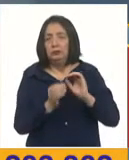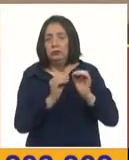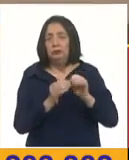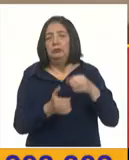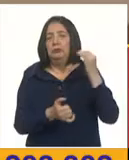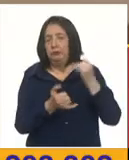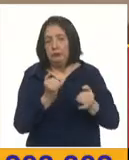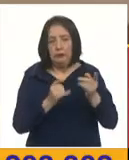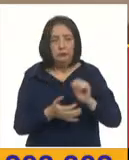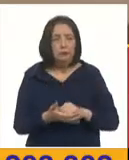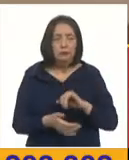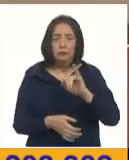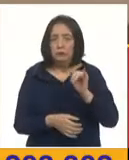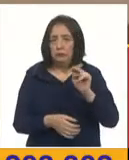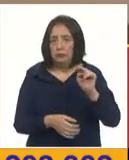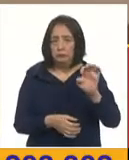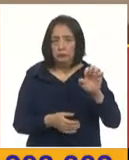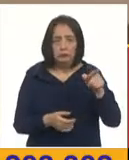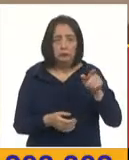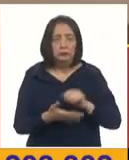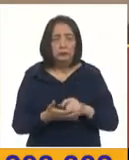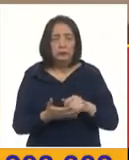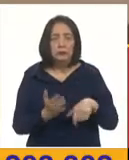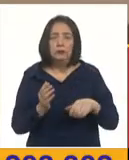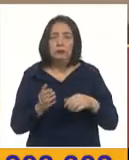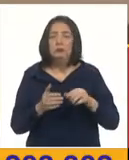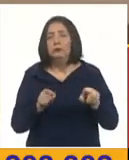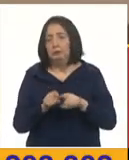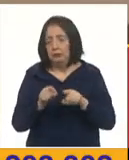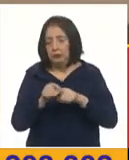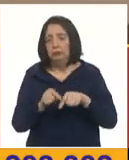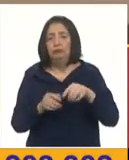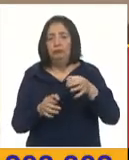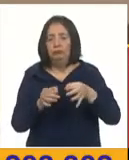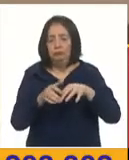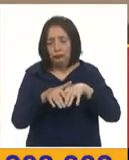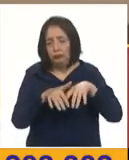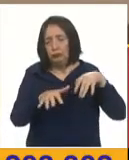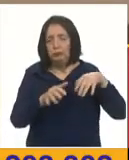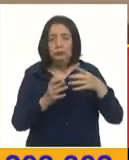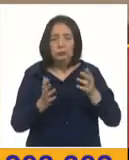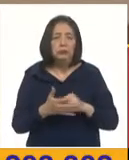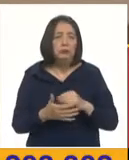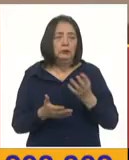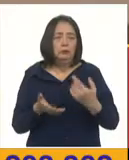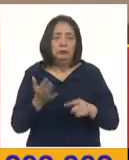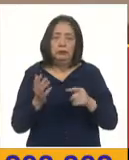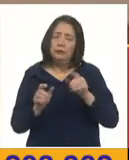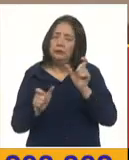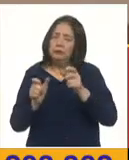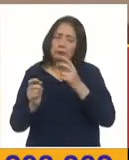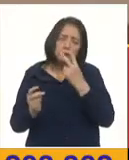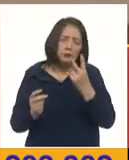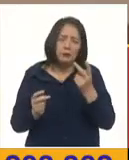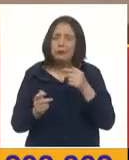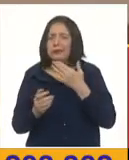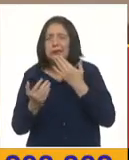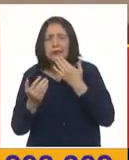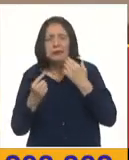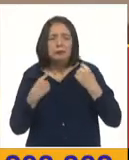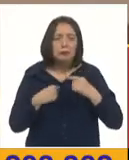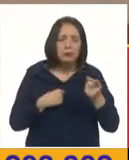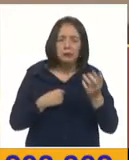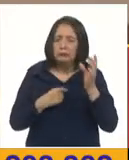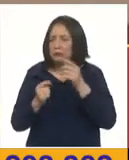pero no es una dirección debe programar una audiencia no una audiencia pública es decir para escuchar a las partes a los abogados